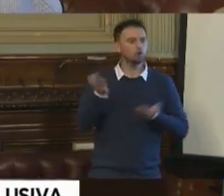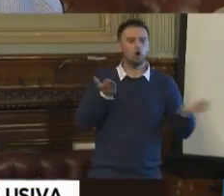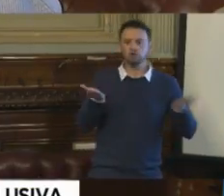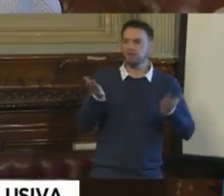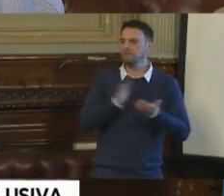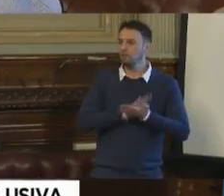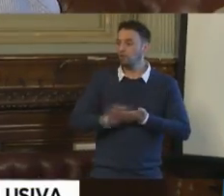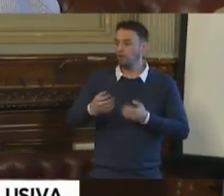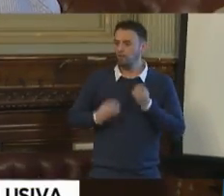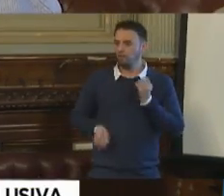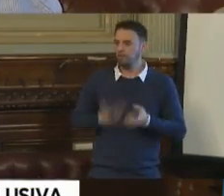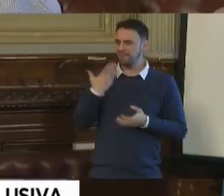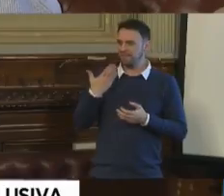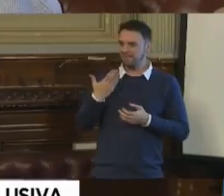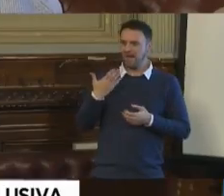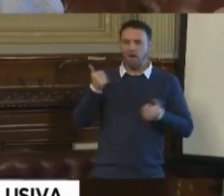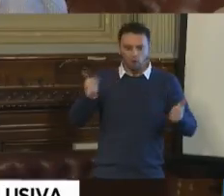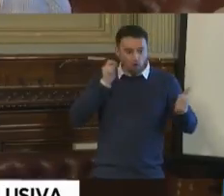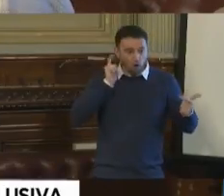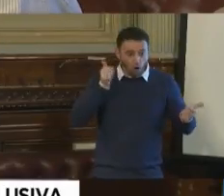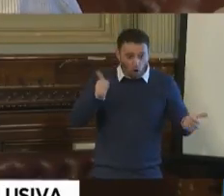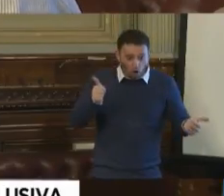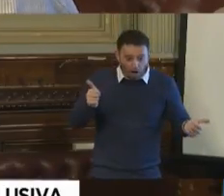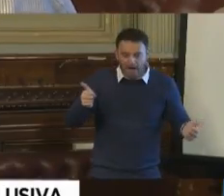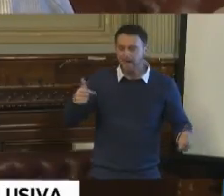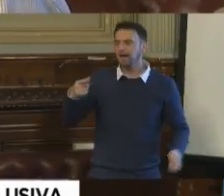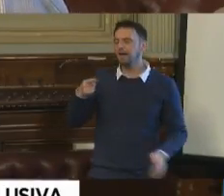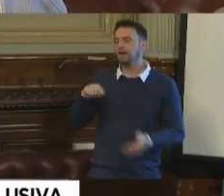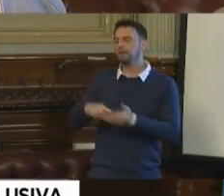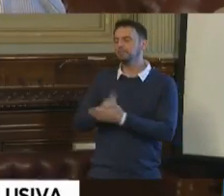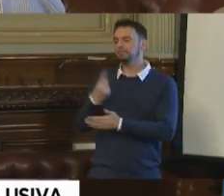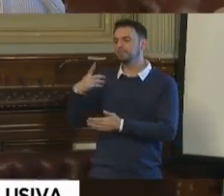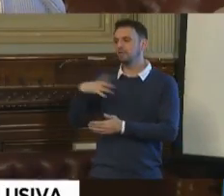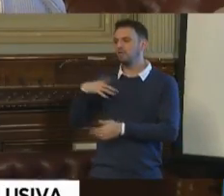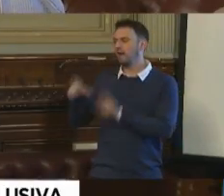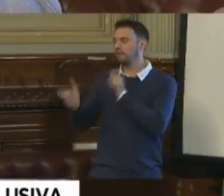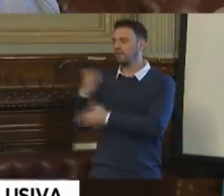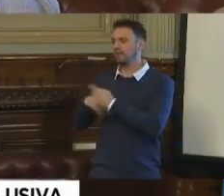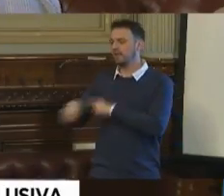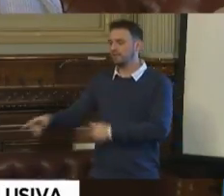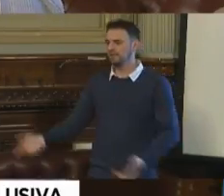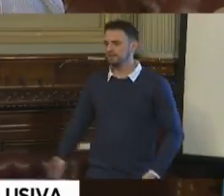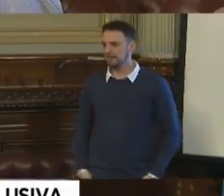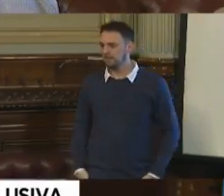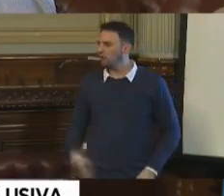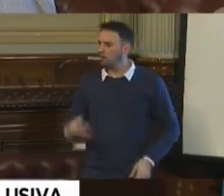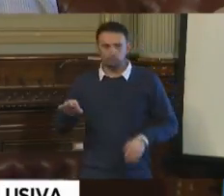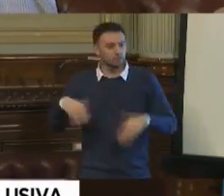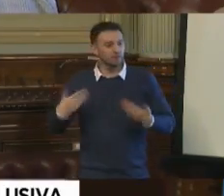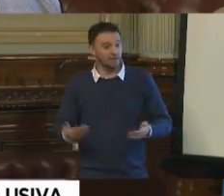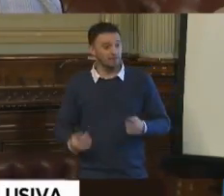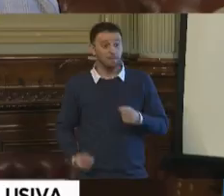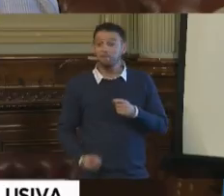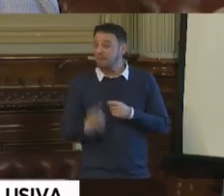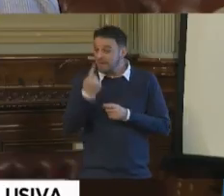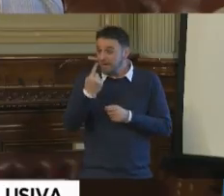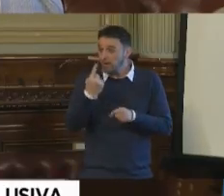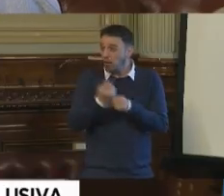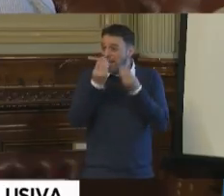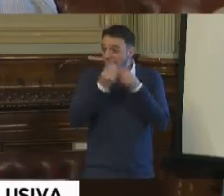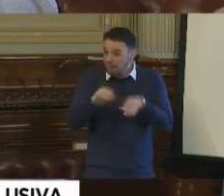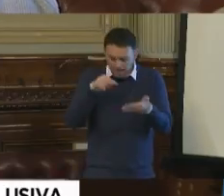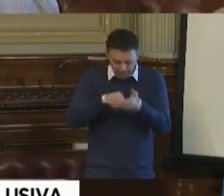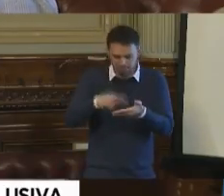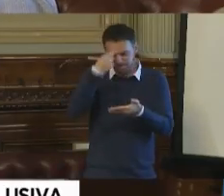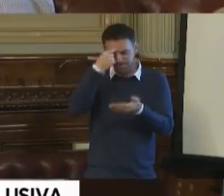algún servicio y terminamos este no pensando lo inclusivo desde el inicio sino que hacemos una integración al final